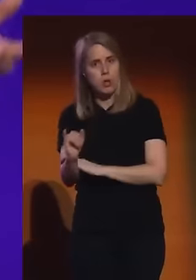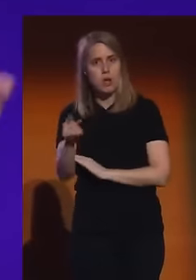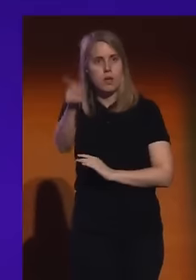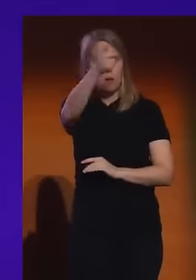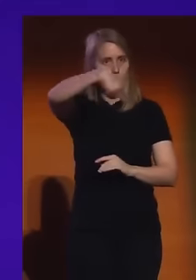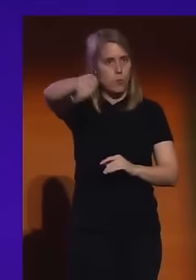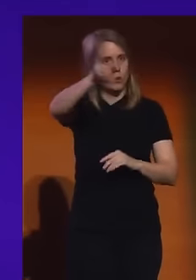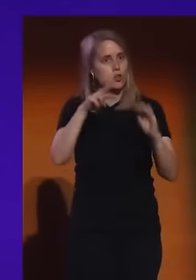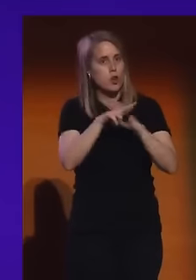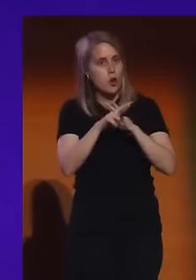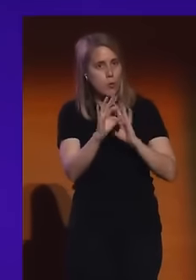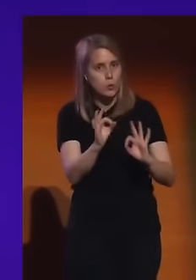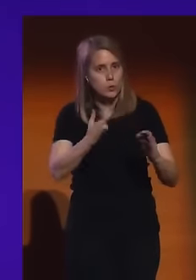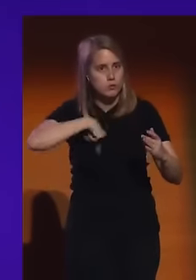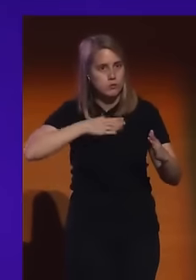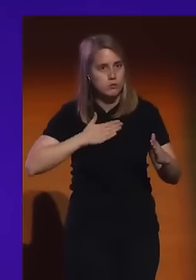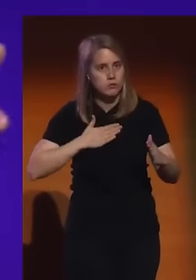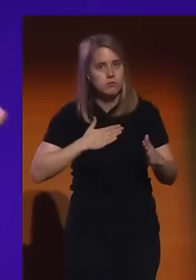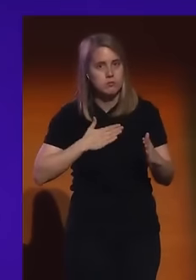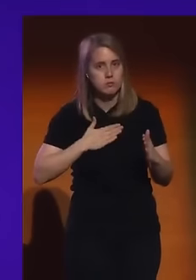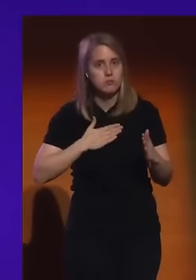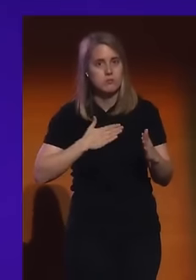bide G